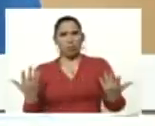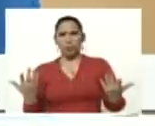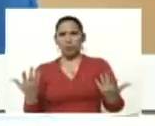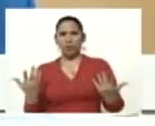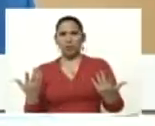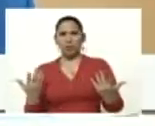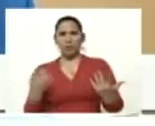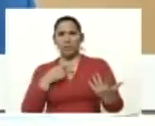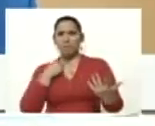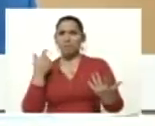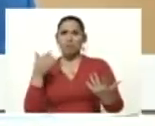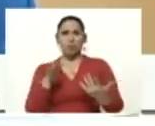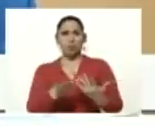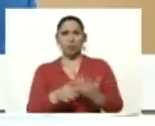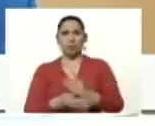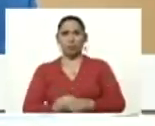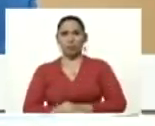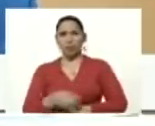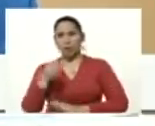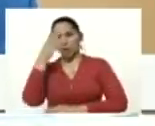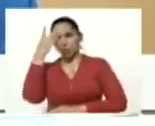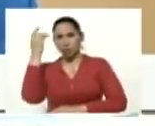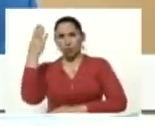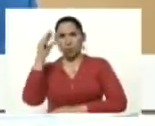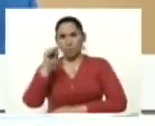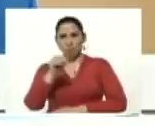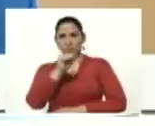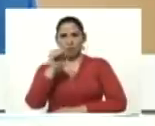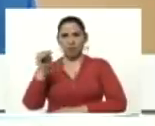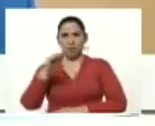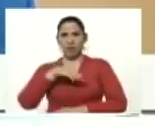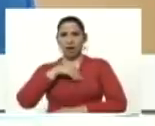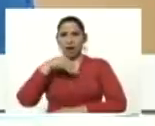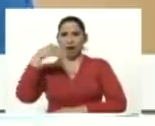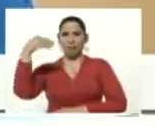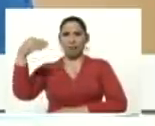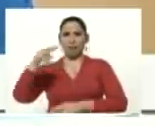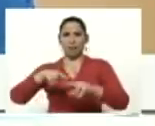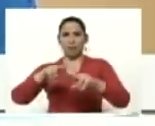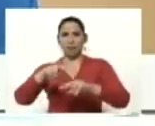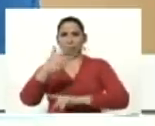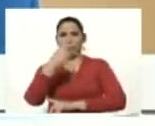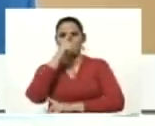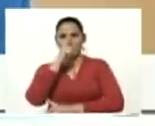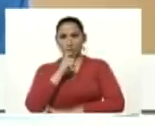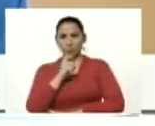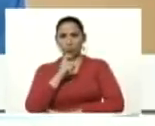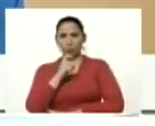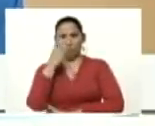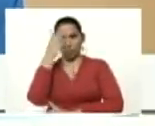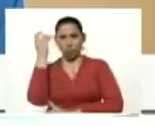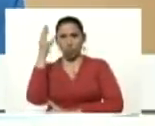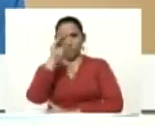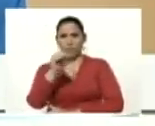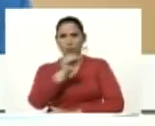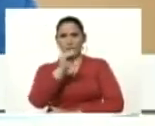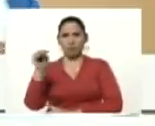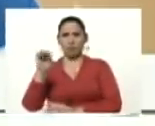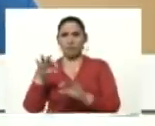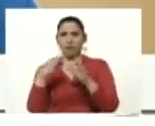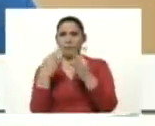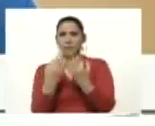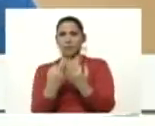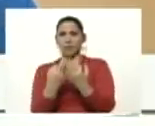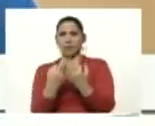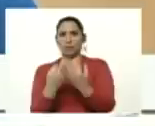nos fue. Que Dios bendiga su alma a este niño. Que Dios bendiga a su familia. Y le